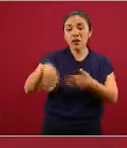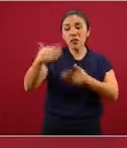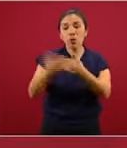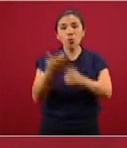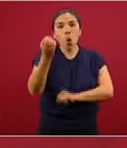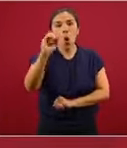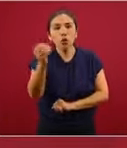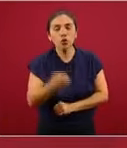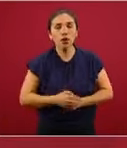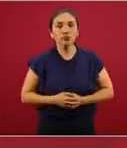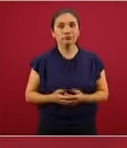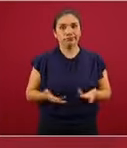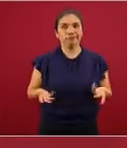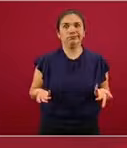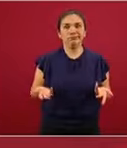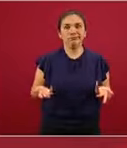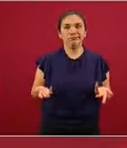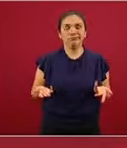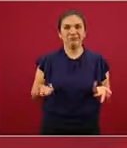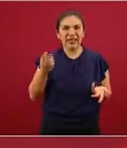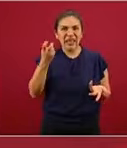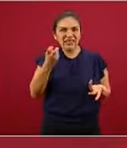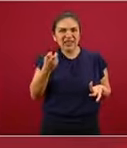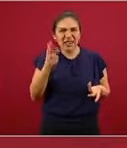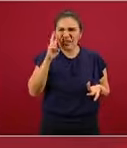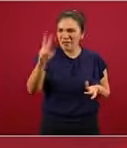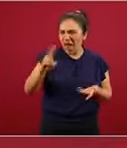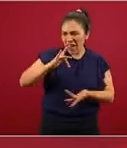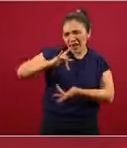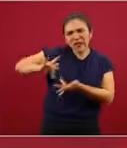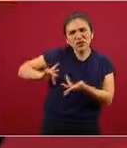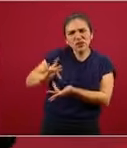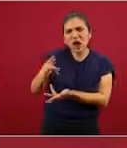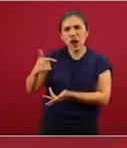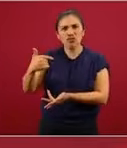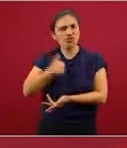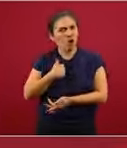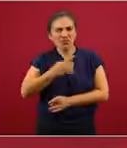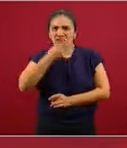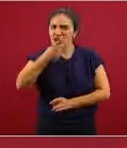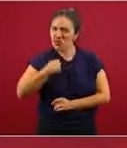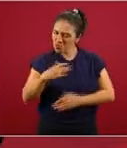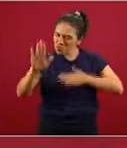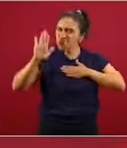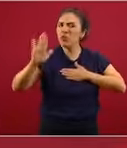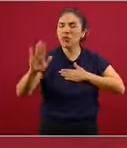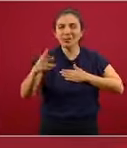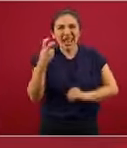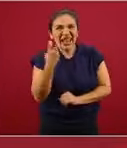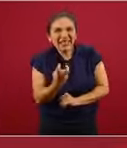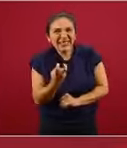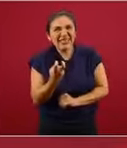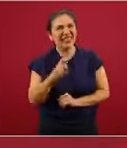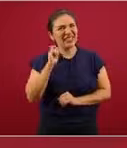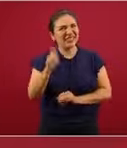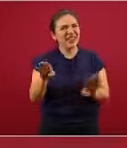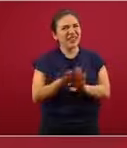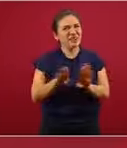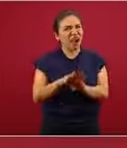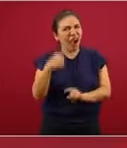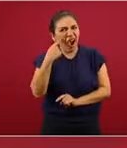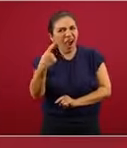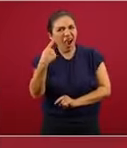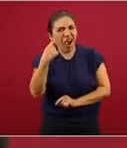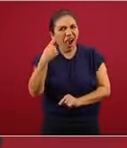octubre. Ya se empieza a ver en las redes sociales que yo ya prometí eso y ya veo que es la cadena a la que va a